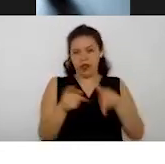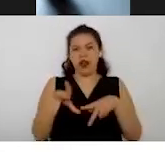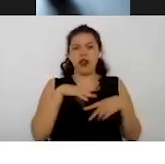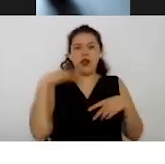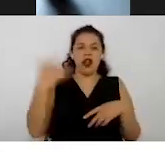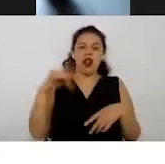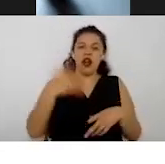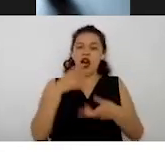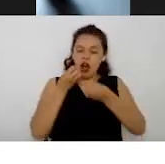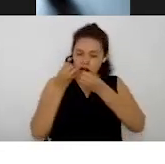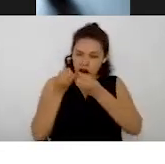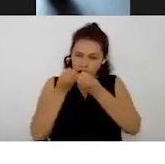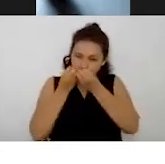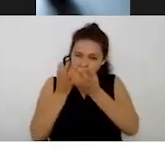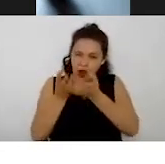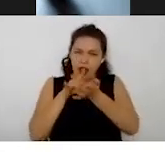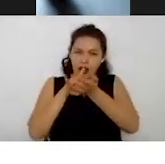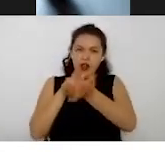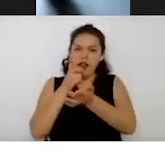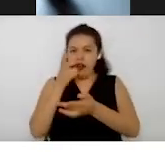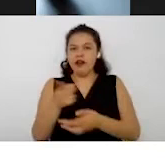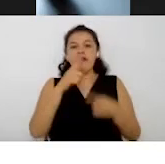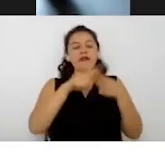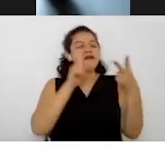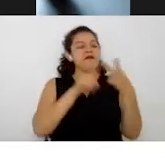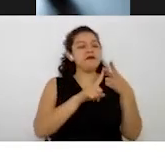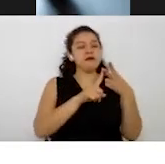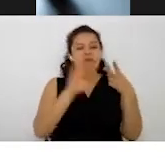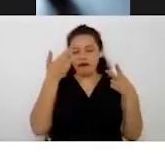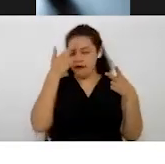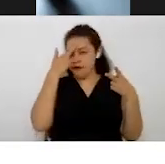doloroso, te habíamos comentado dos tipos de estímulos, ¿los recuerdan?